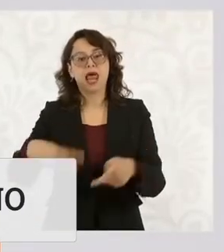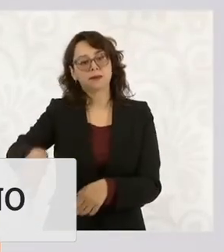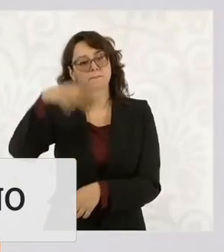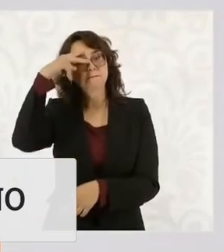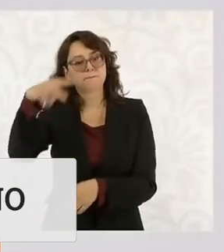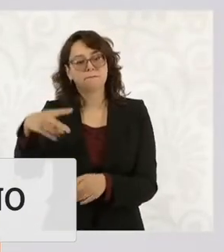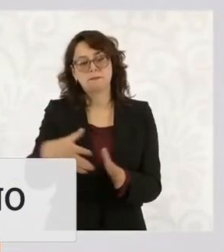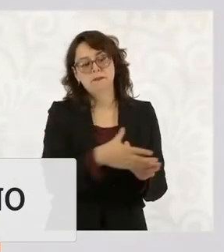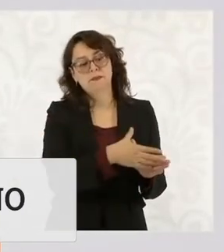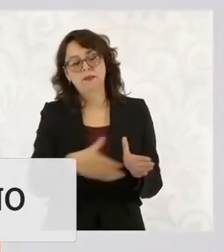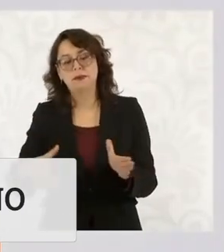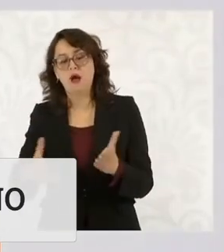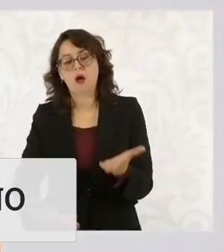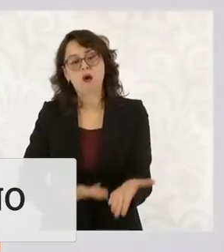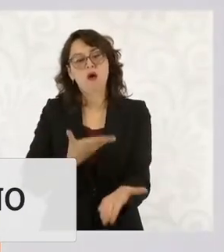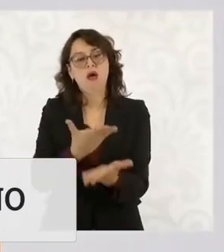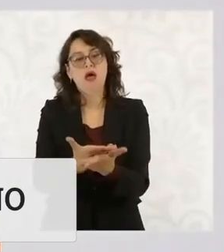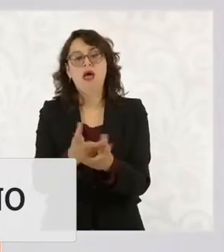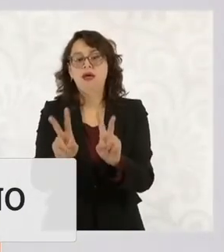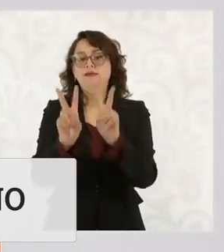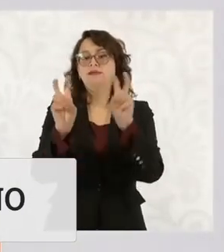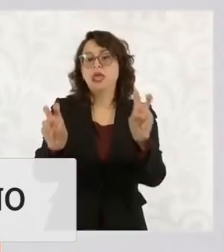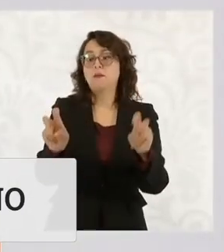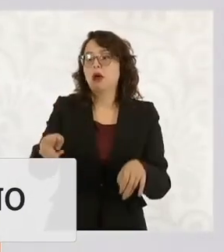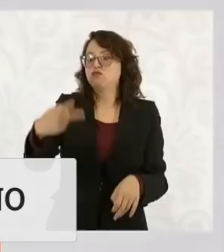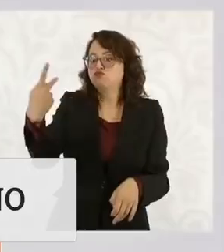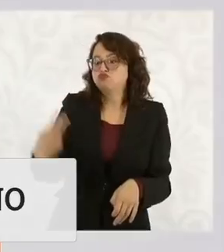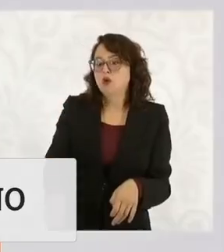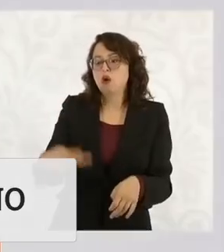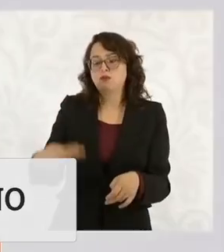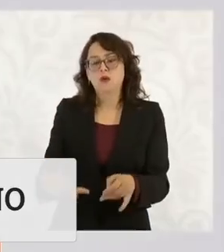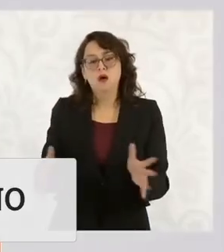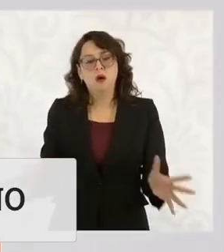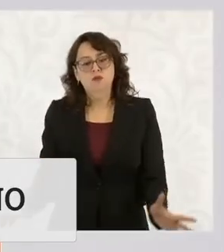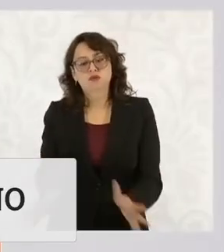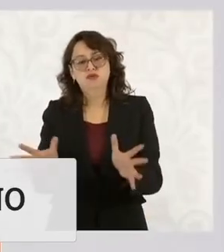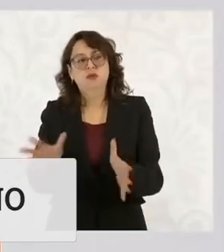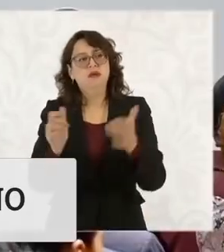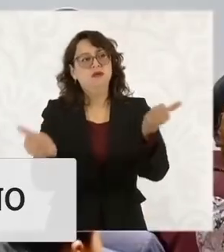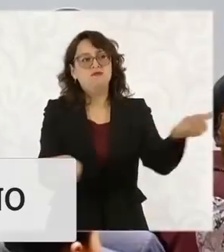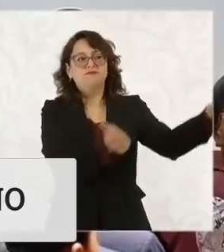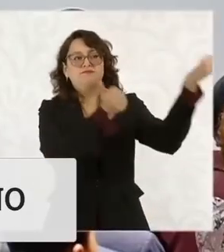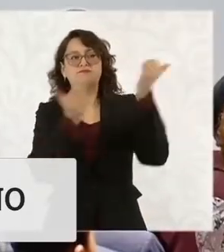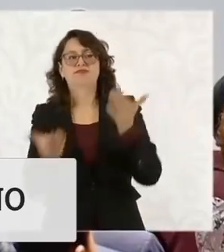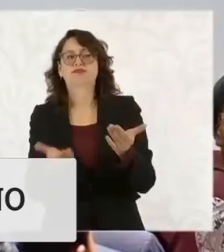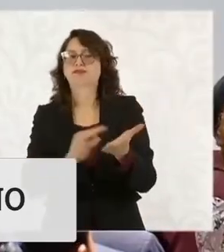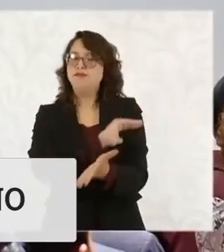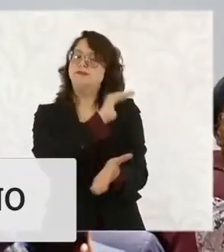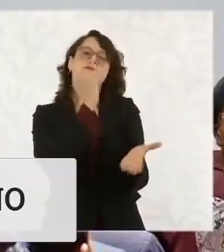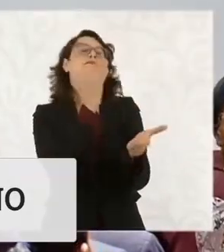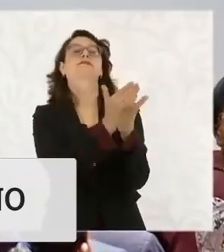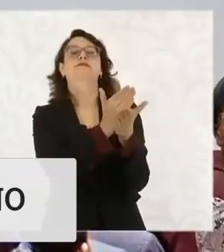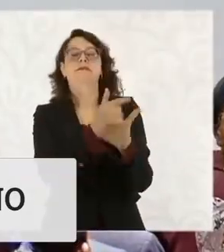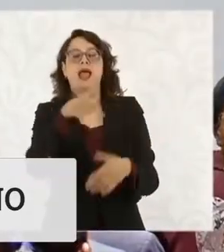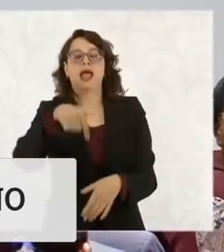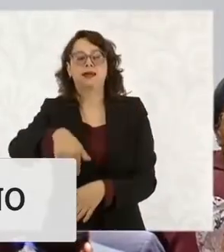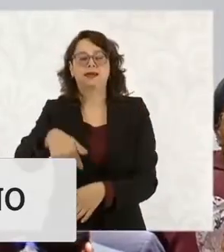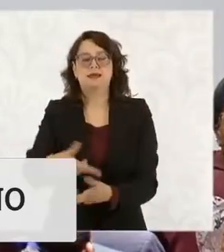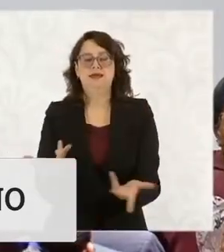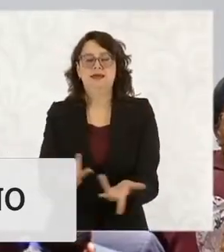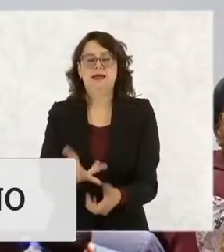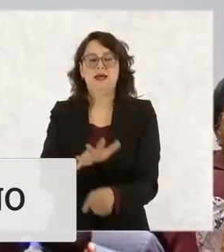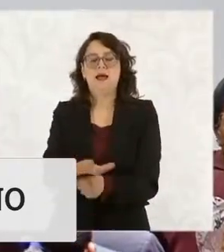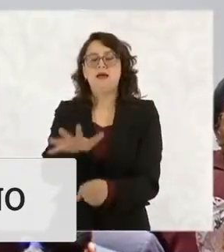el objetivo de producir más para el consumo interno, sustituir importaciones, fortalecer y diversificar